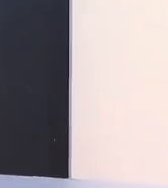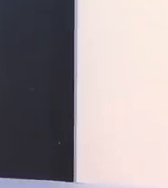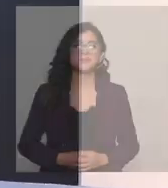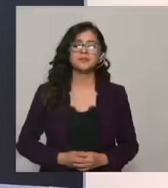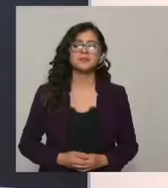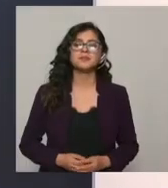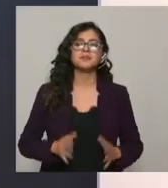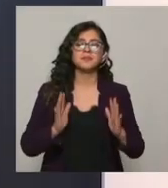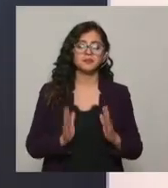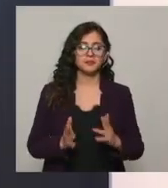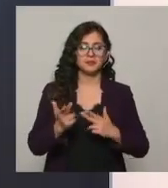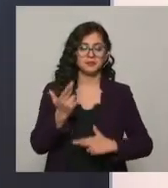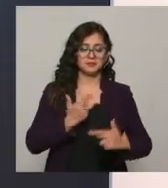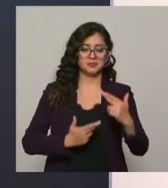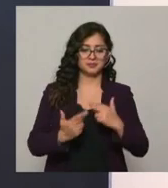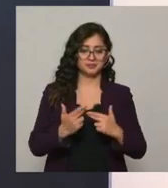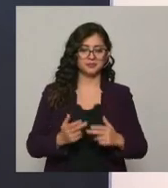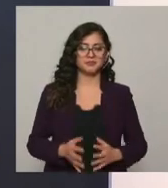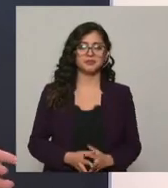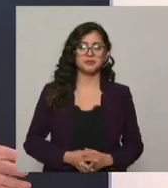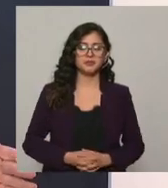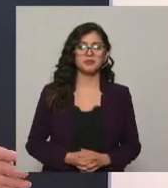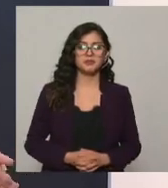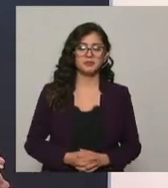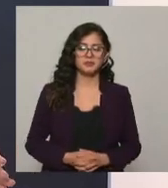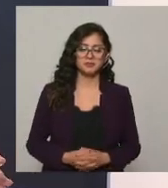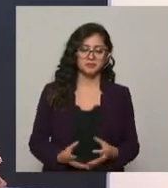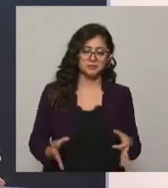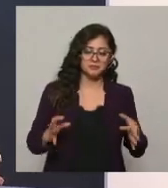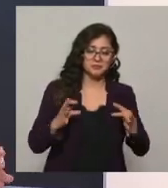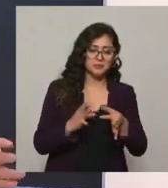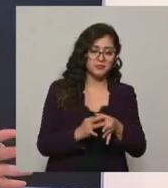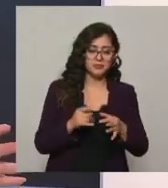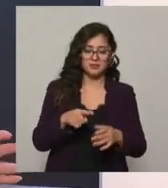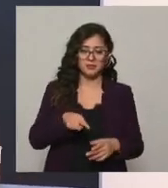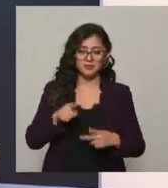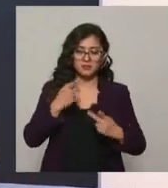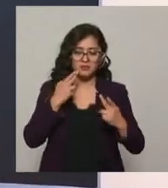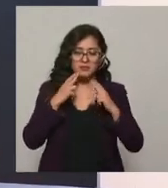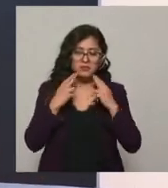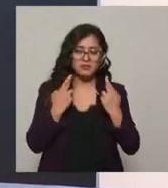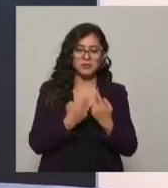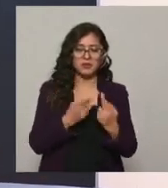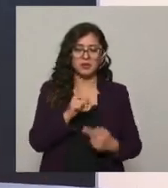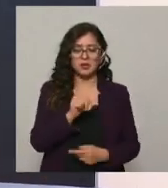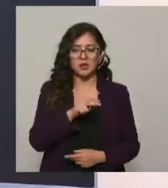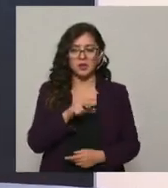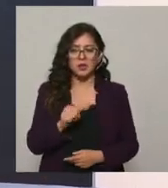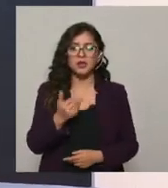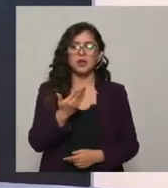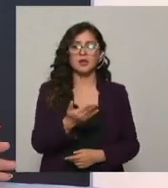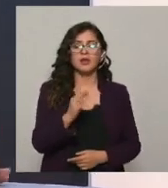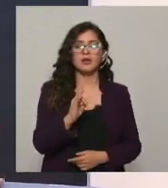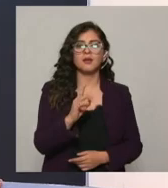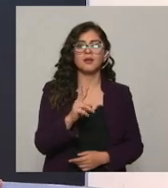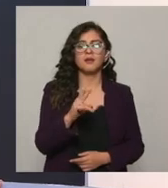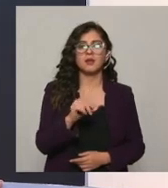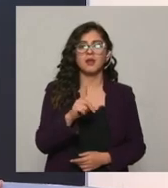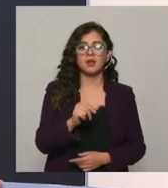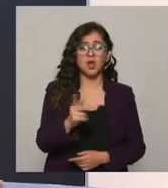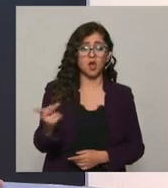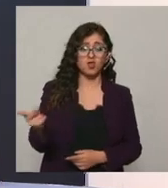Ya estamos de vuelta aquí en Agenda y Contexto. Se ha sumado a la mesa Dana Corres y está Frida Guerrera con nosotras. Las dos